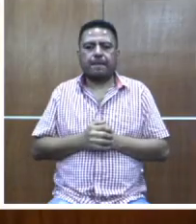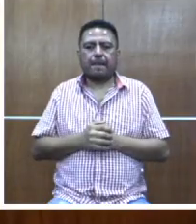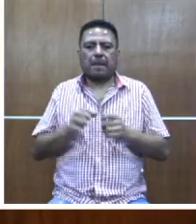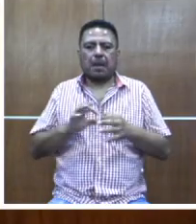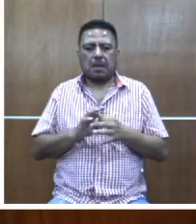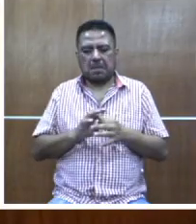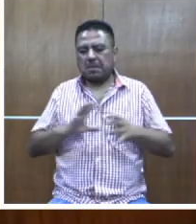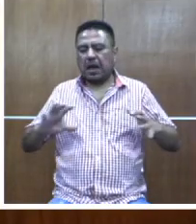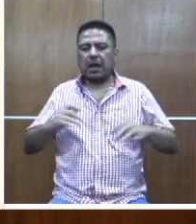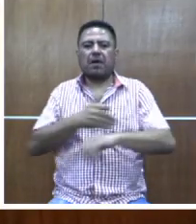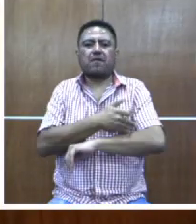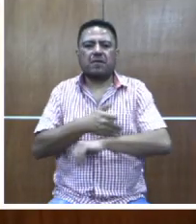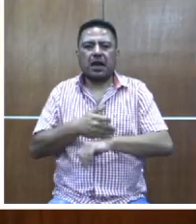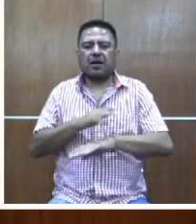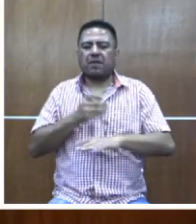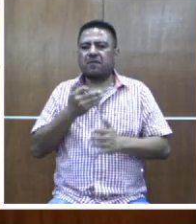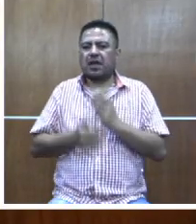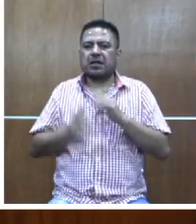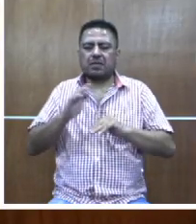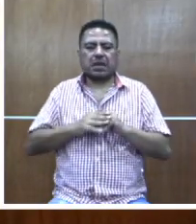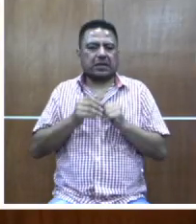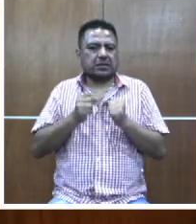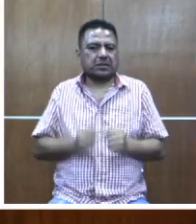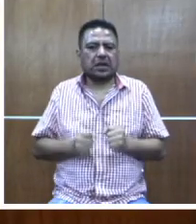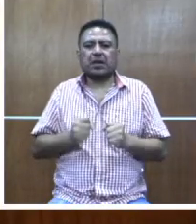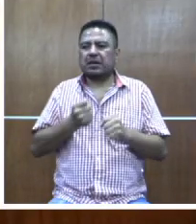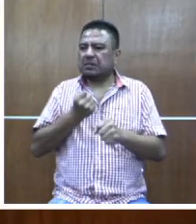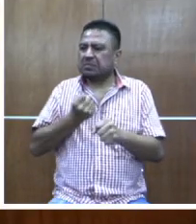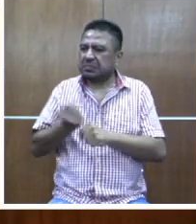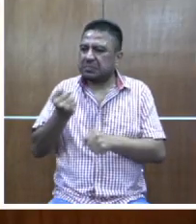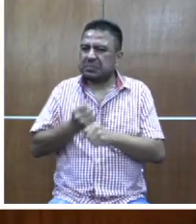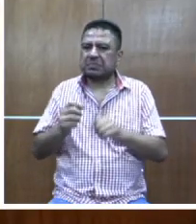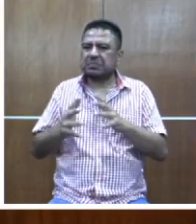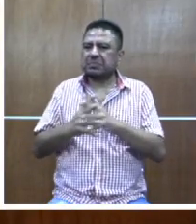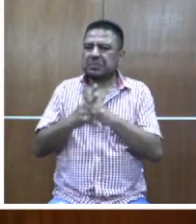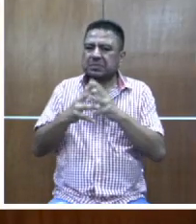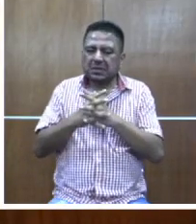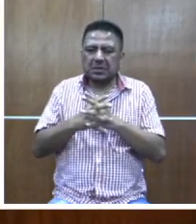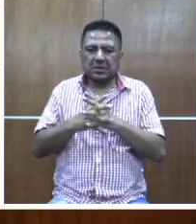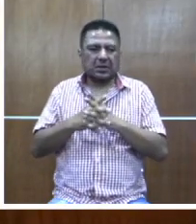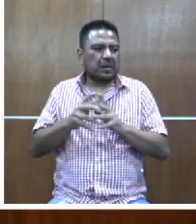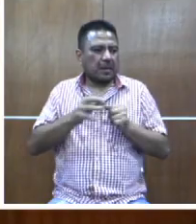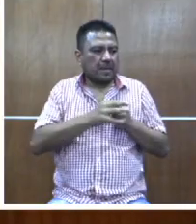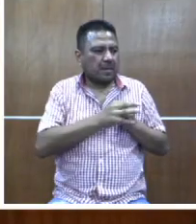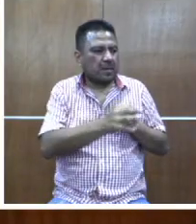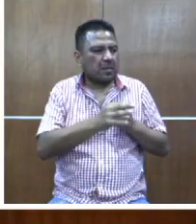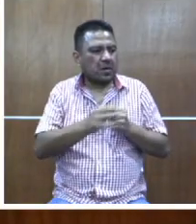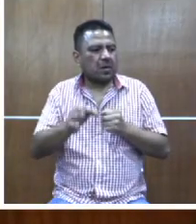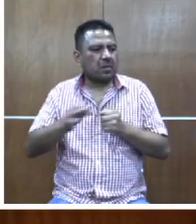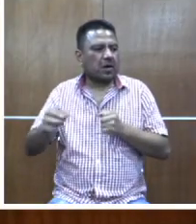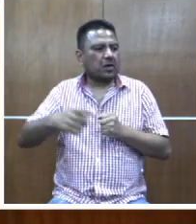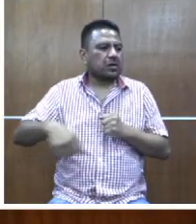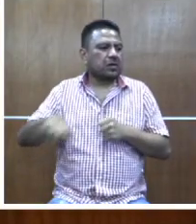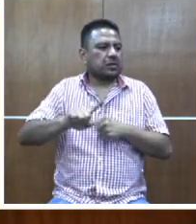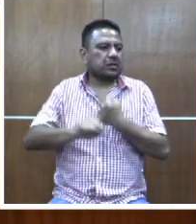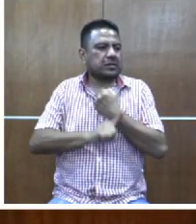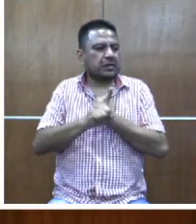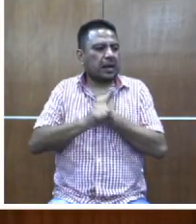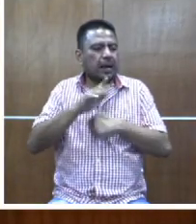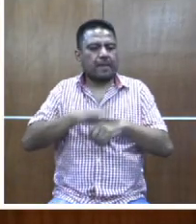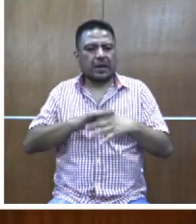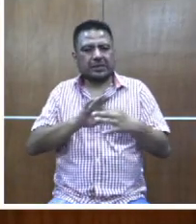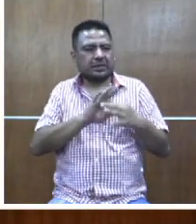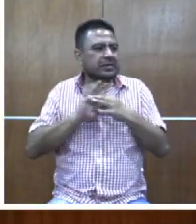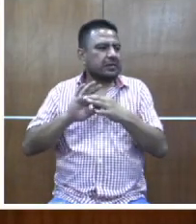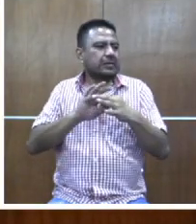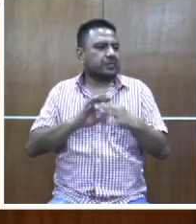desintegración familiar, la inseguridad y la violencia que azotan a nuestras comunidades han dañado los lazos